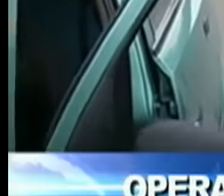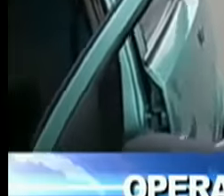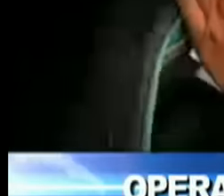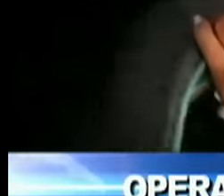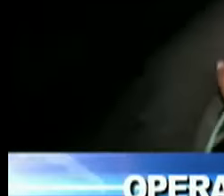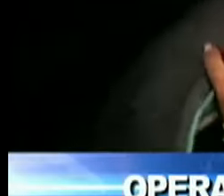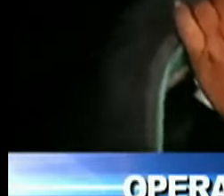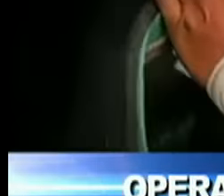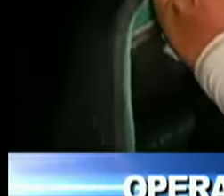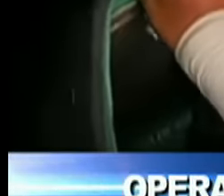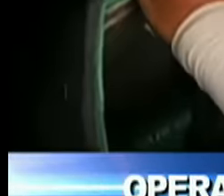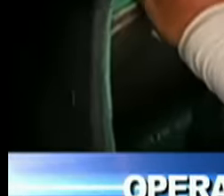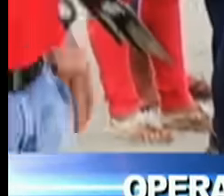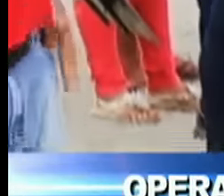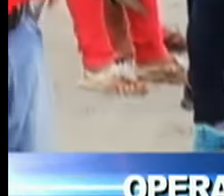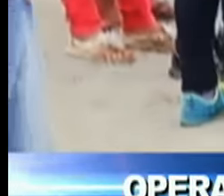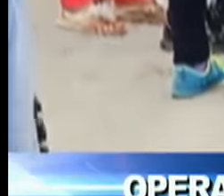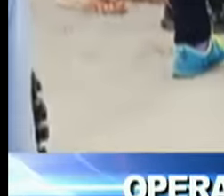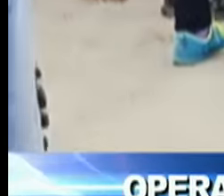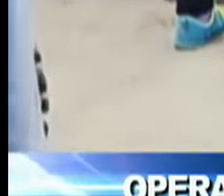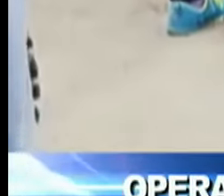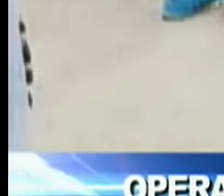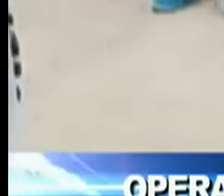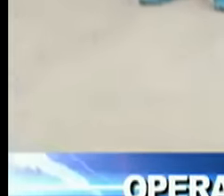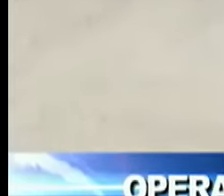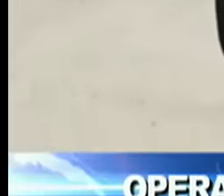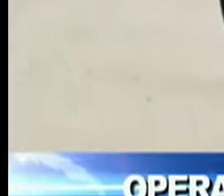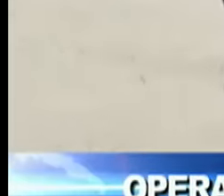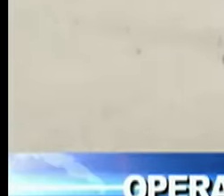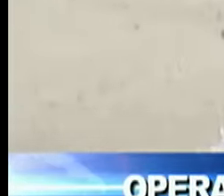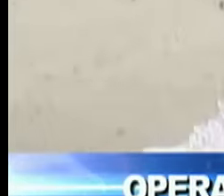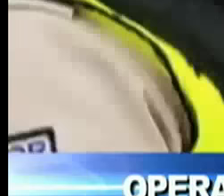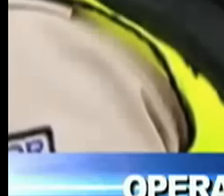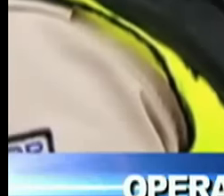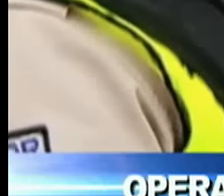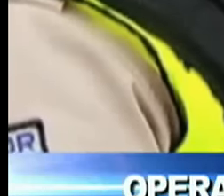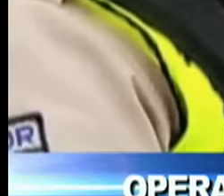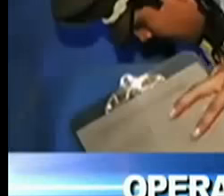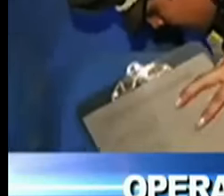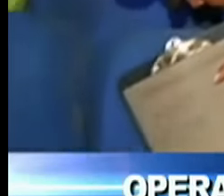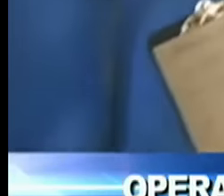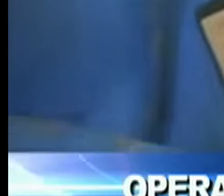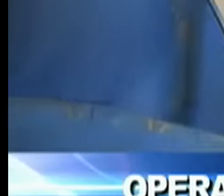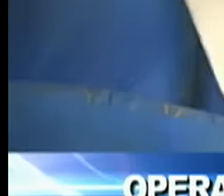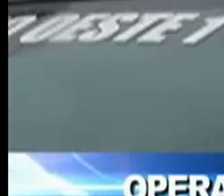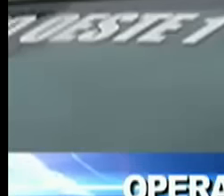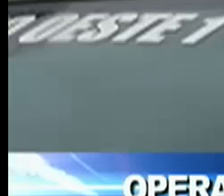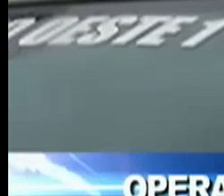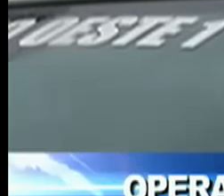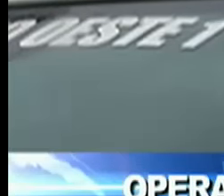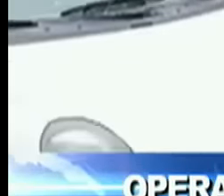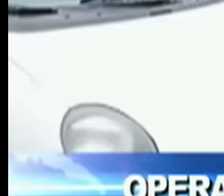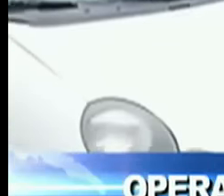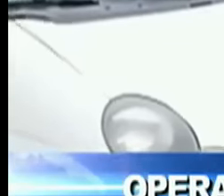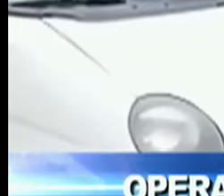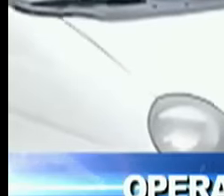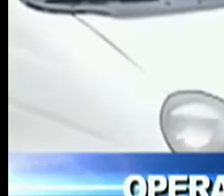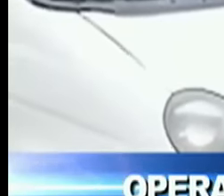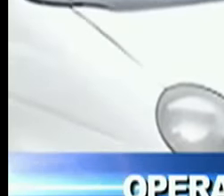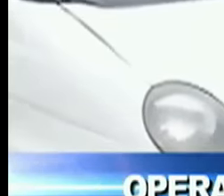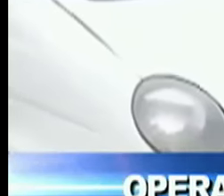Continúa la lucha contra la delincuencia. Le informaremos qué acciones ejecuta la Policía Nacional para reducir